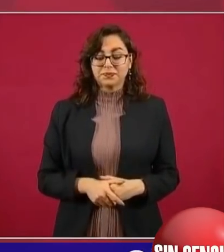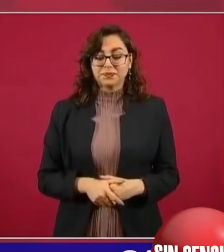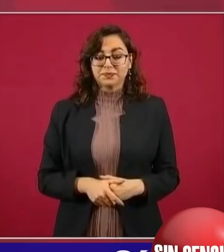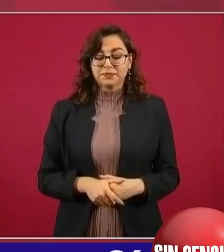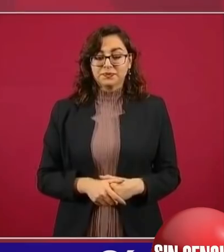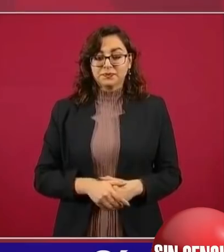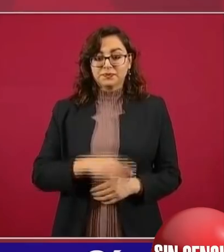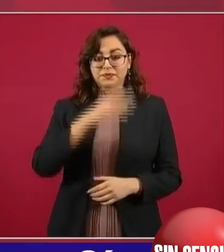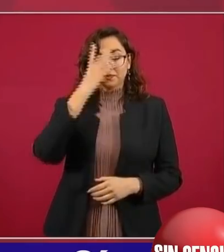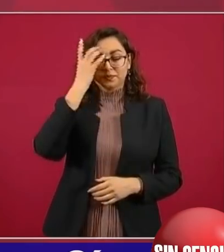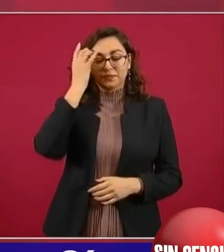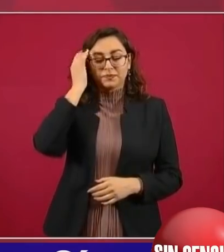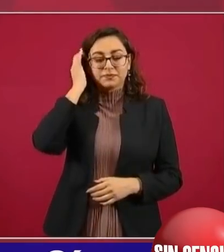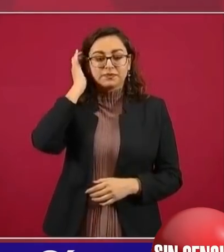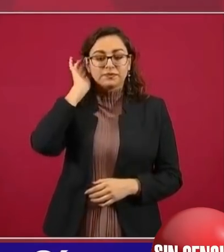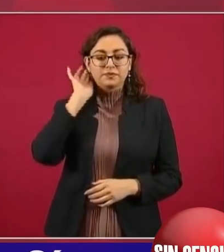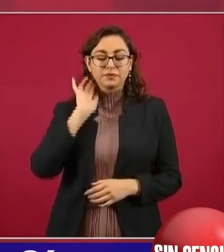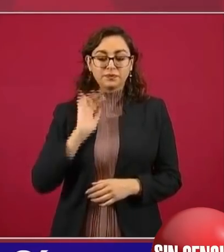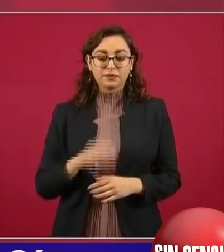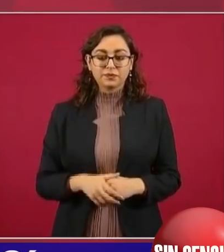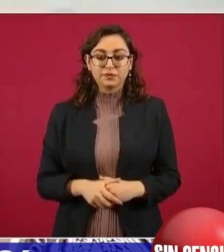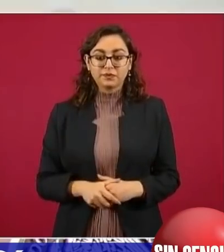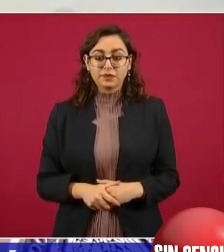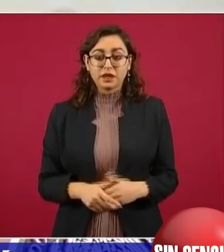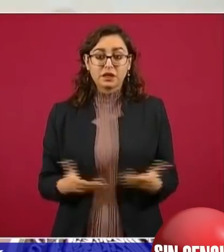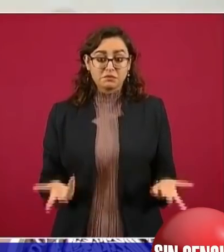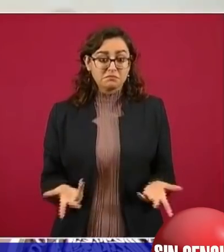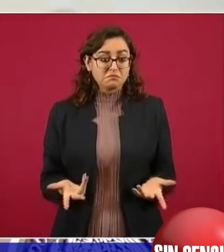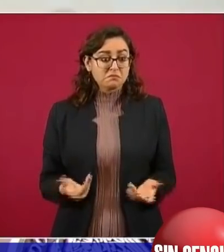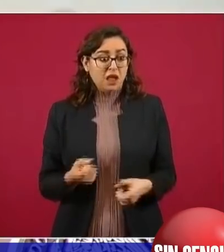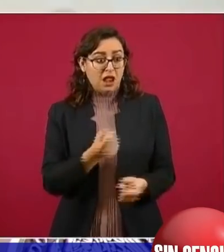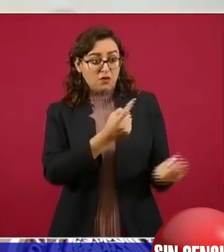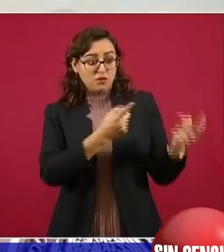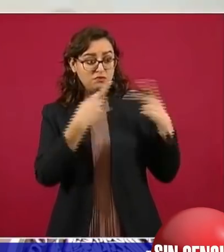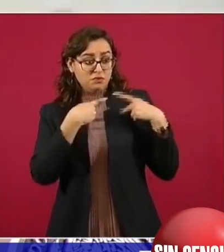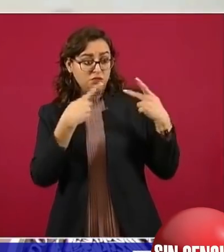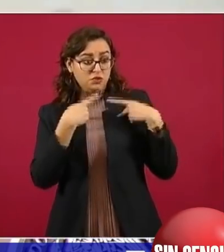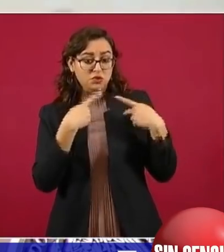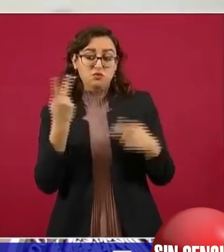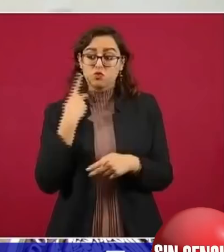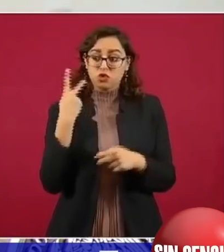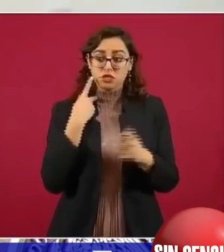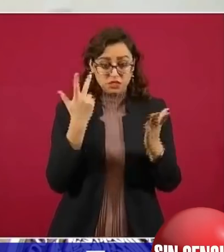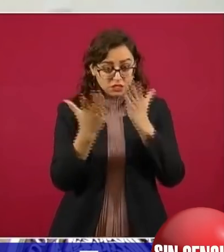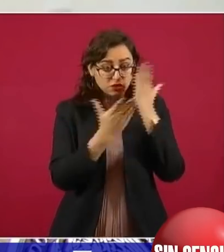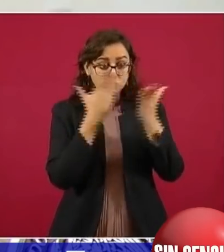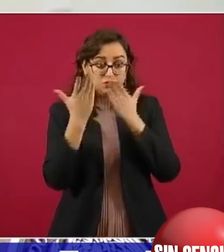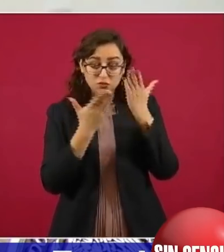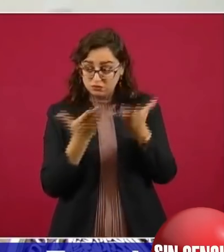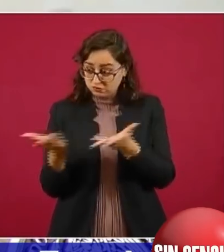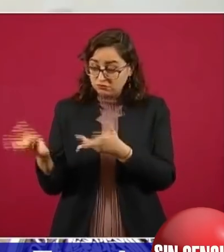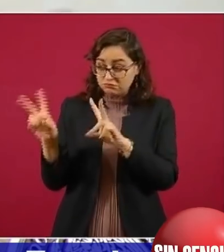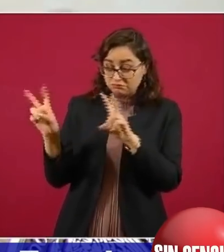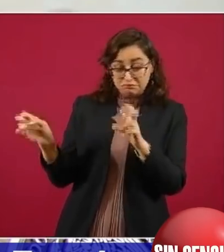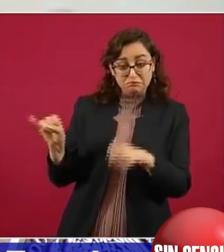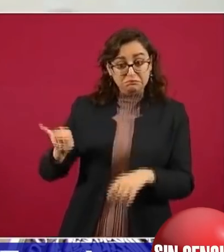Para incluso estudiosos de la ciencia política, en particular